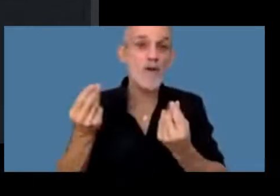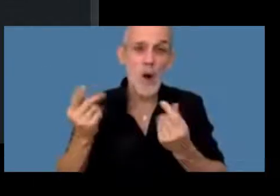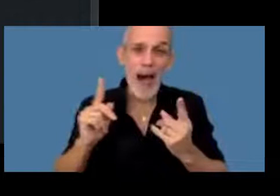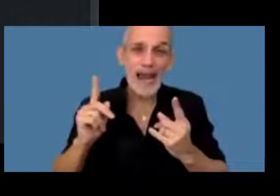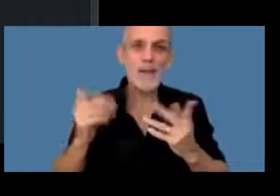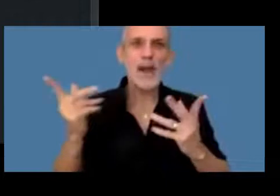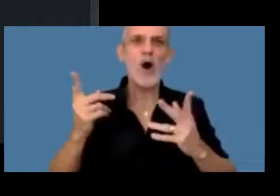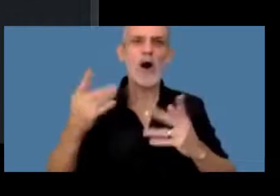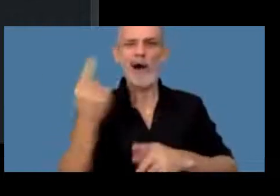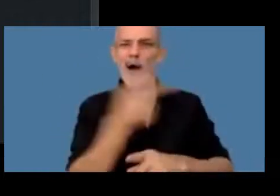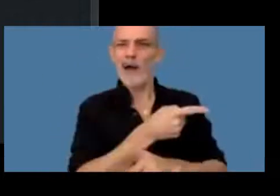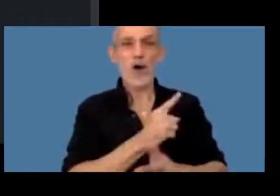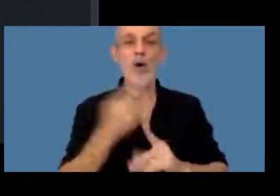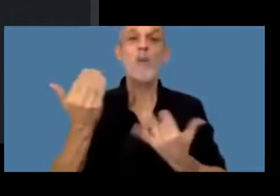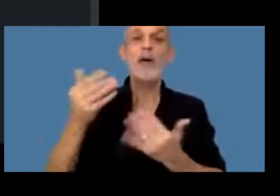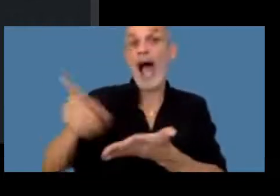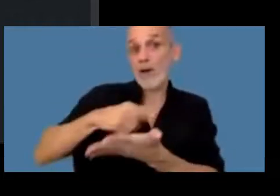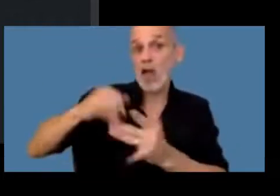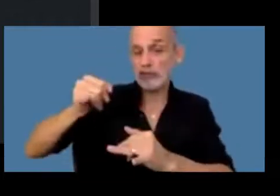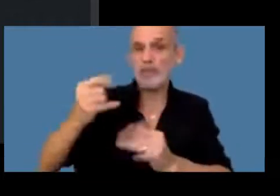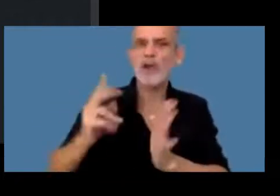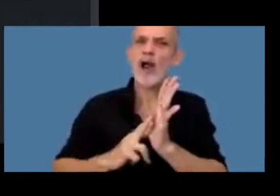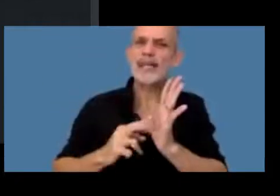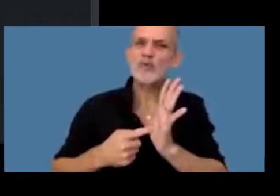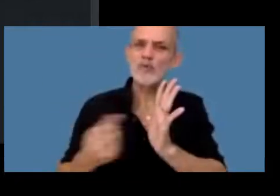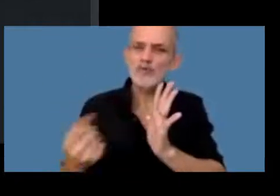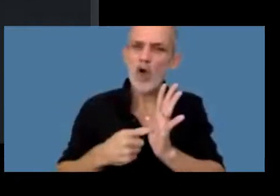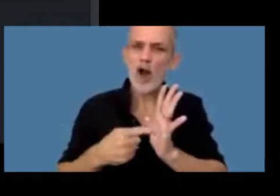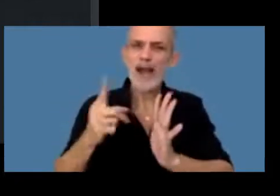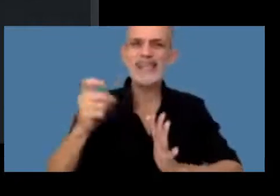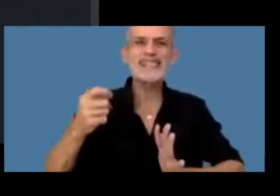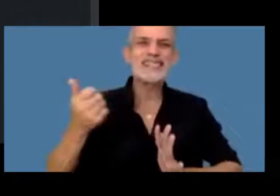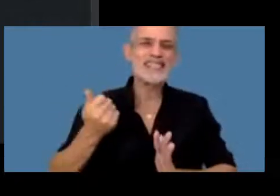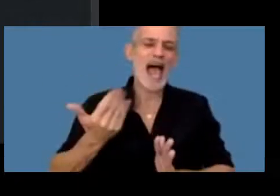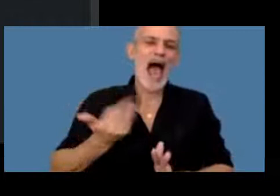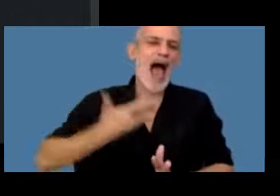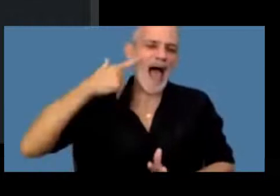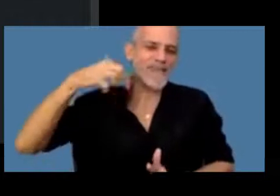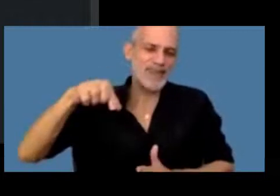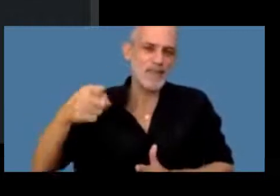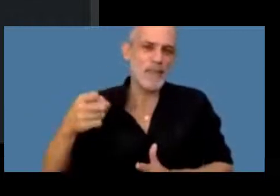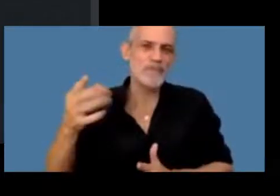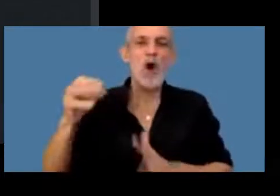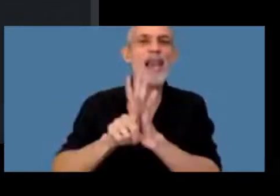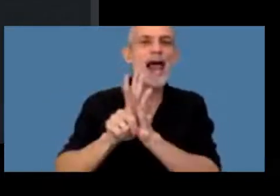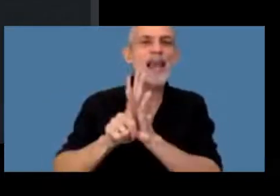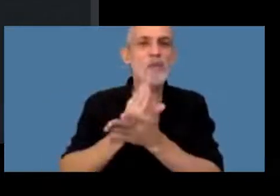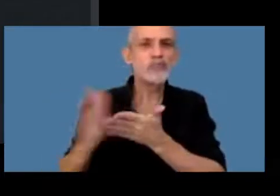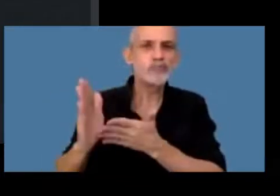ser impugnado en primera instancia, pero que la resolución 100 de AFIP, o la resolución, digamos, o la ley de procedimiento misma,